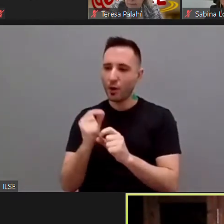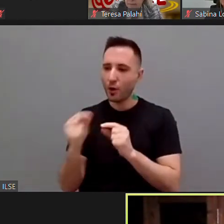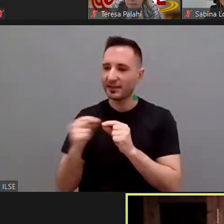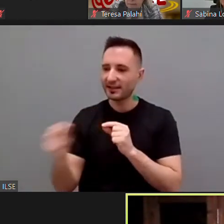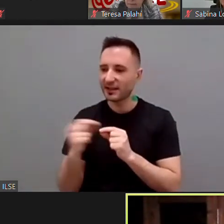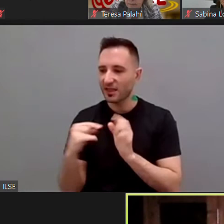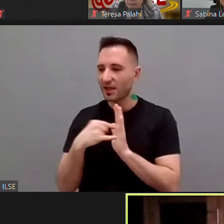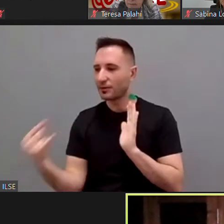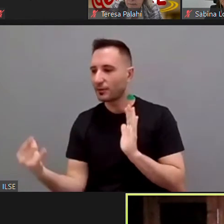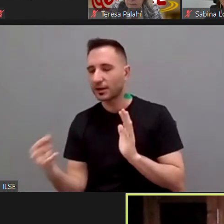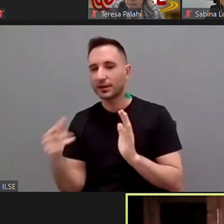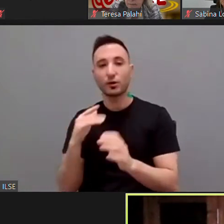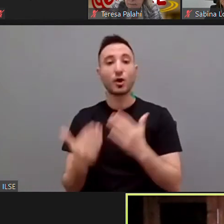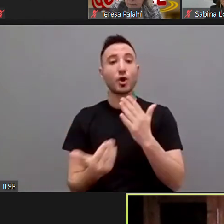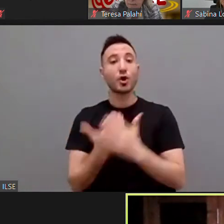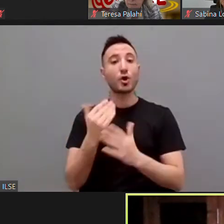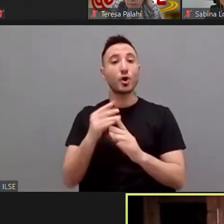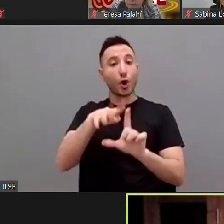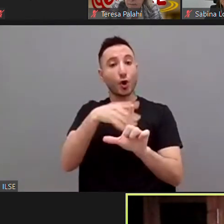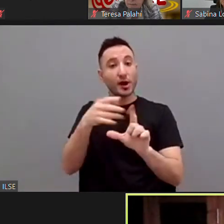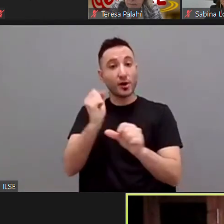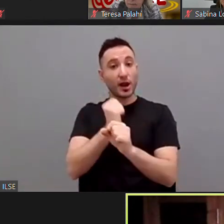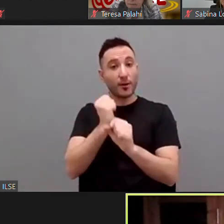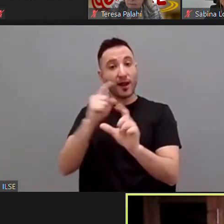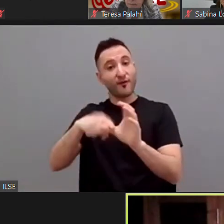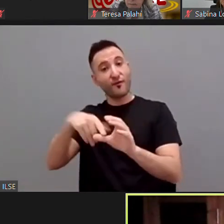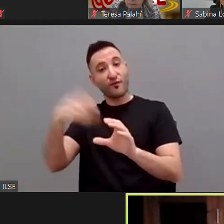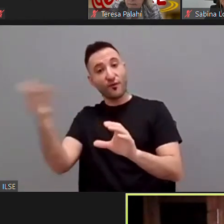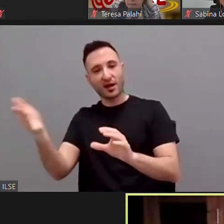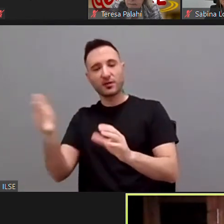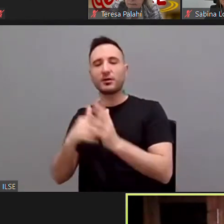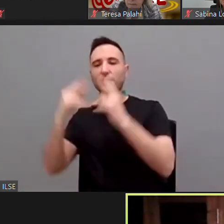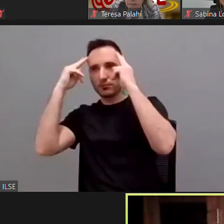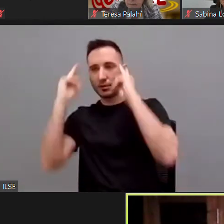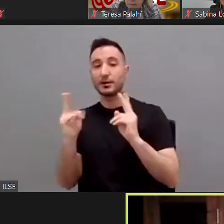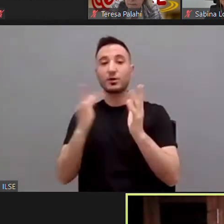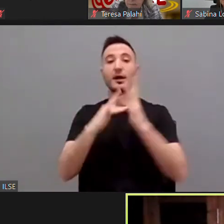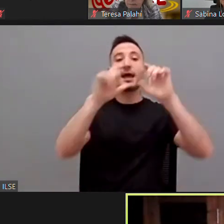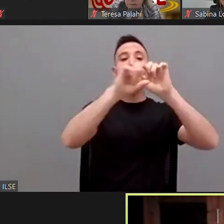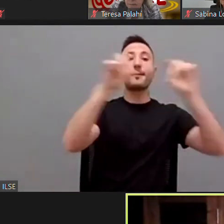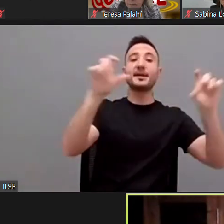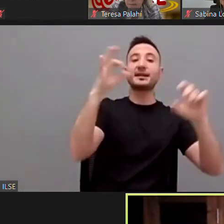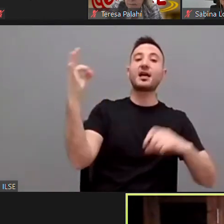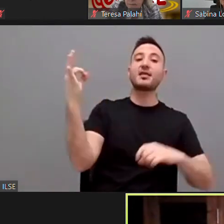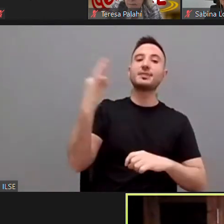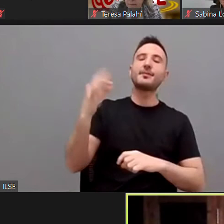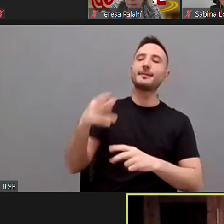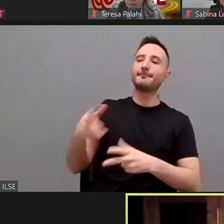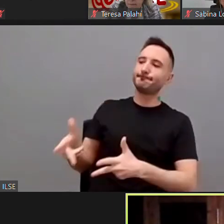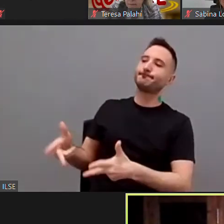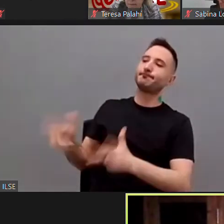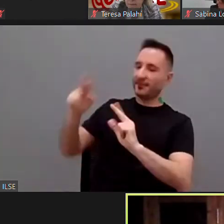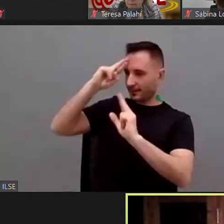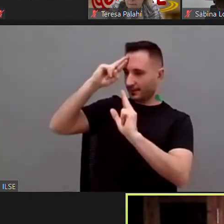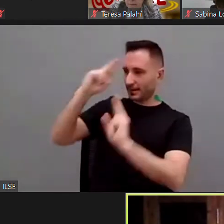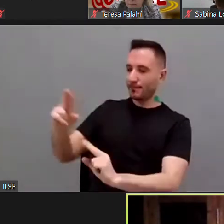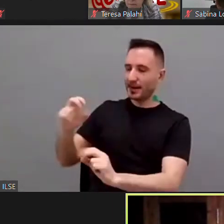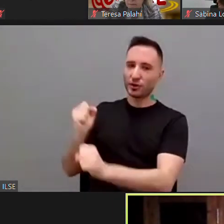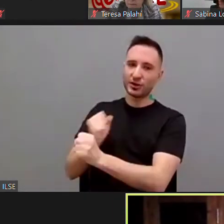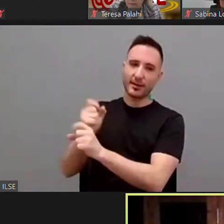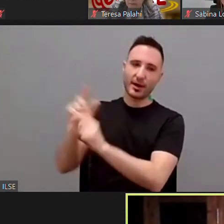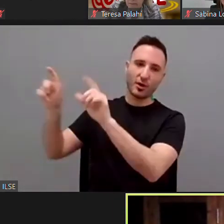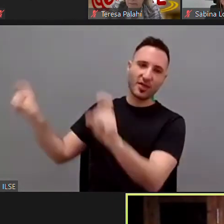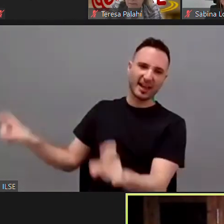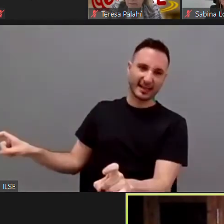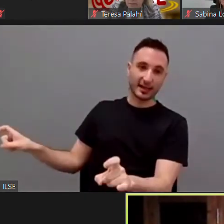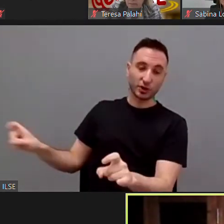jornada laboral. Por lo que el empresario deberá respetar los descansos y la duración de la jornada laboral de trabajador a empresario, si